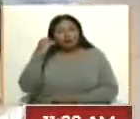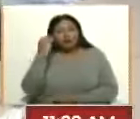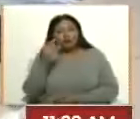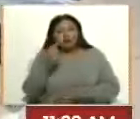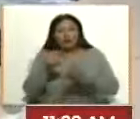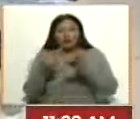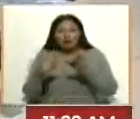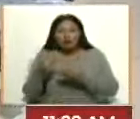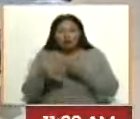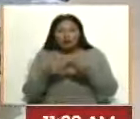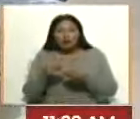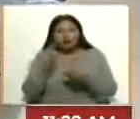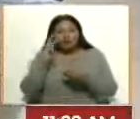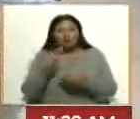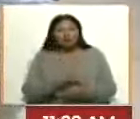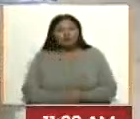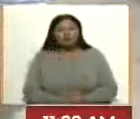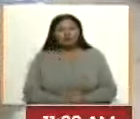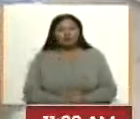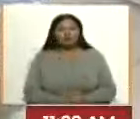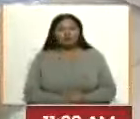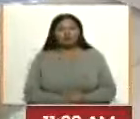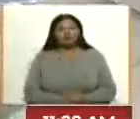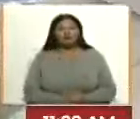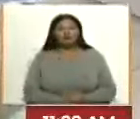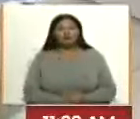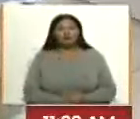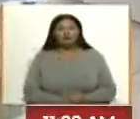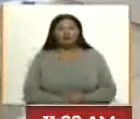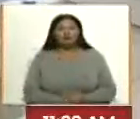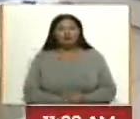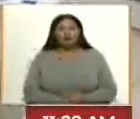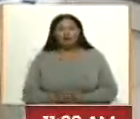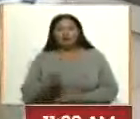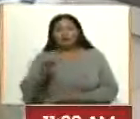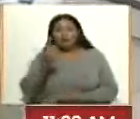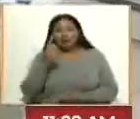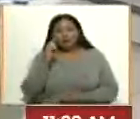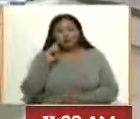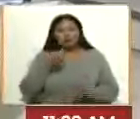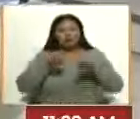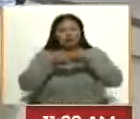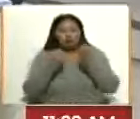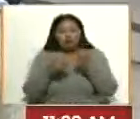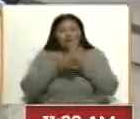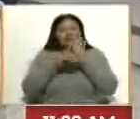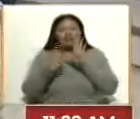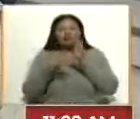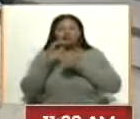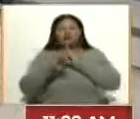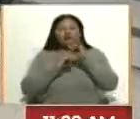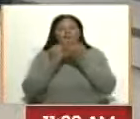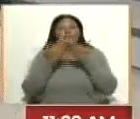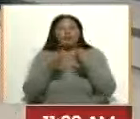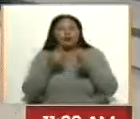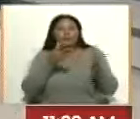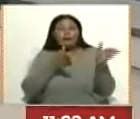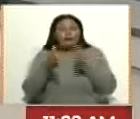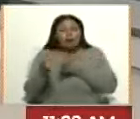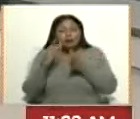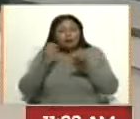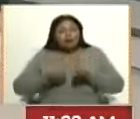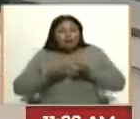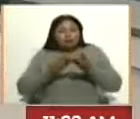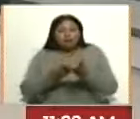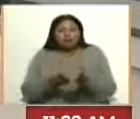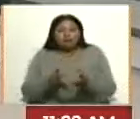medidas coercitivas unilaterales, que son primero que nada violatorias del derecho internacional público, pero además expresan el